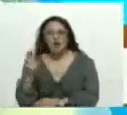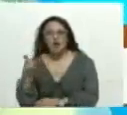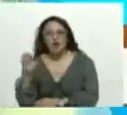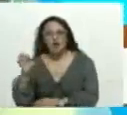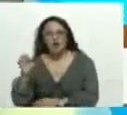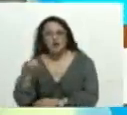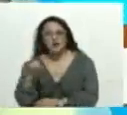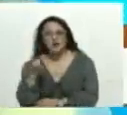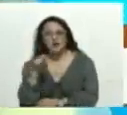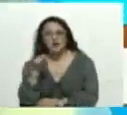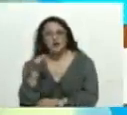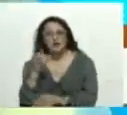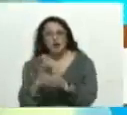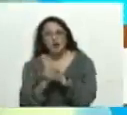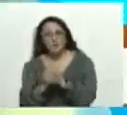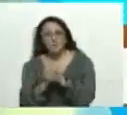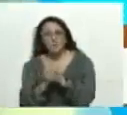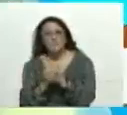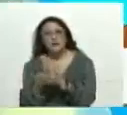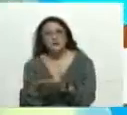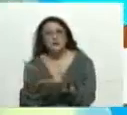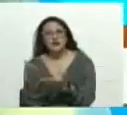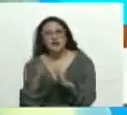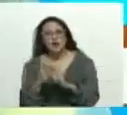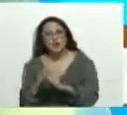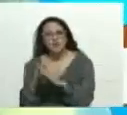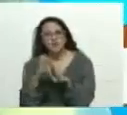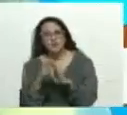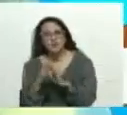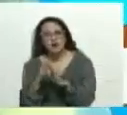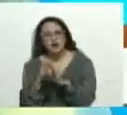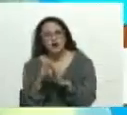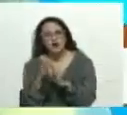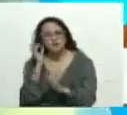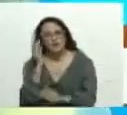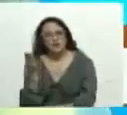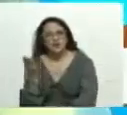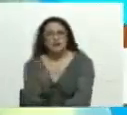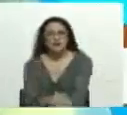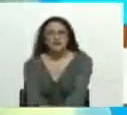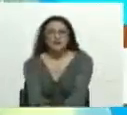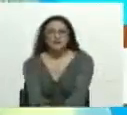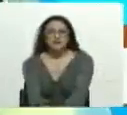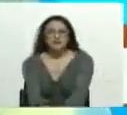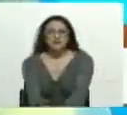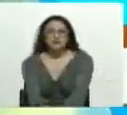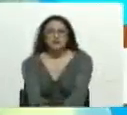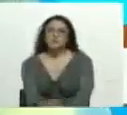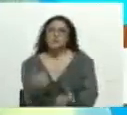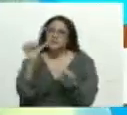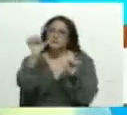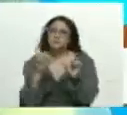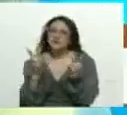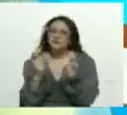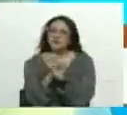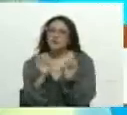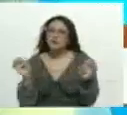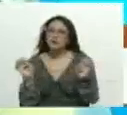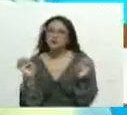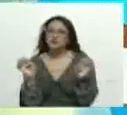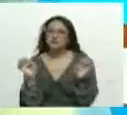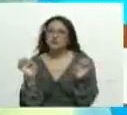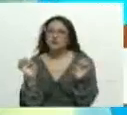y la y la compañera de la comunal panal atahualpa verdad también nos habló de la educación como